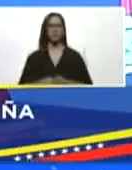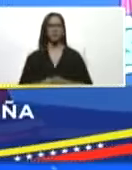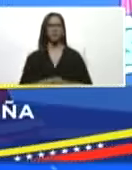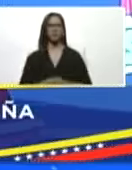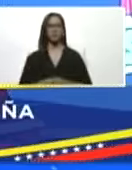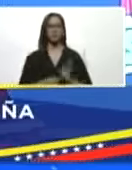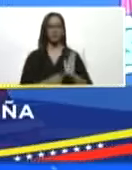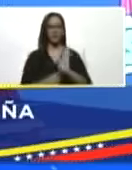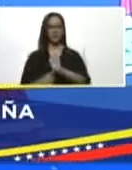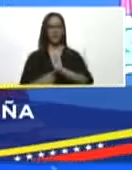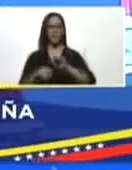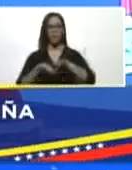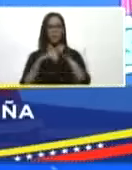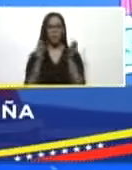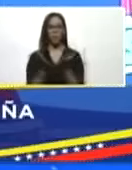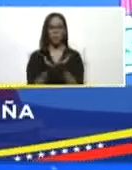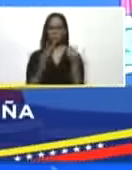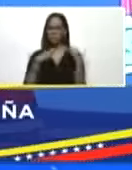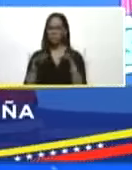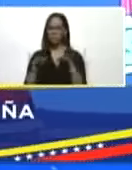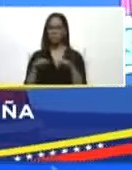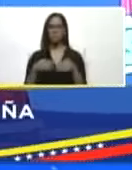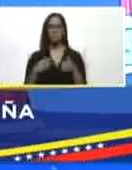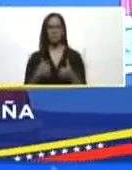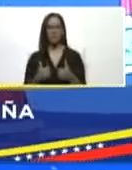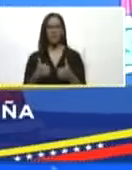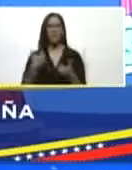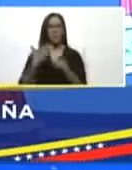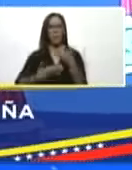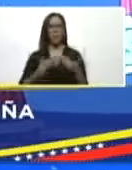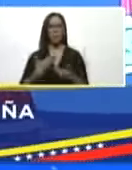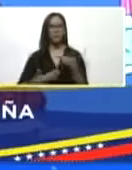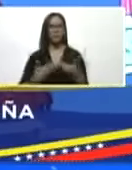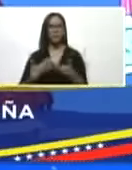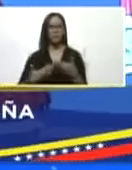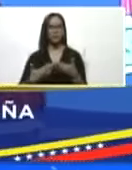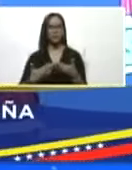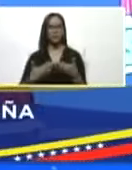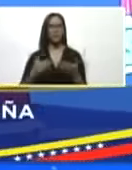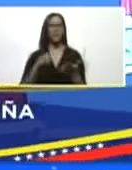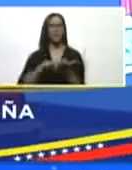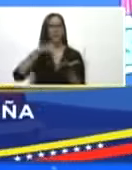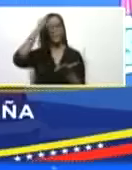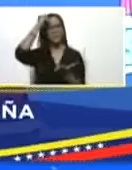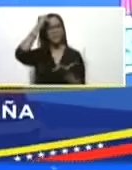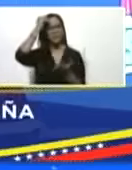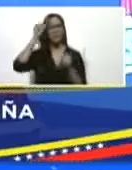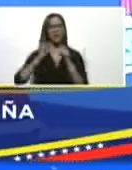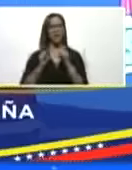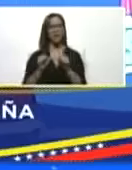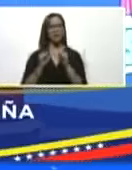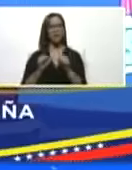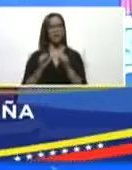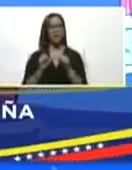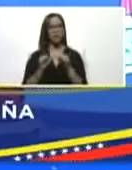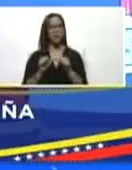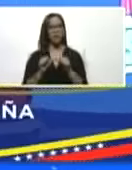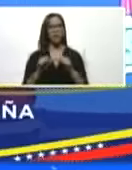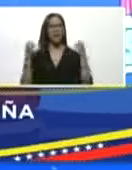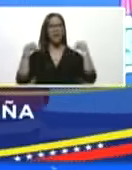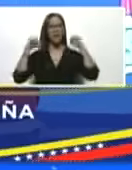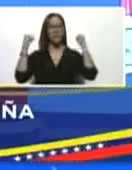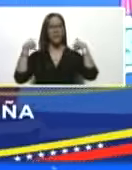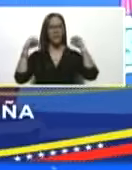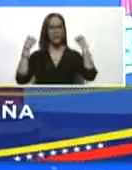dando ejemplo al mundo, en un proceso de aprendizaje permanente de la